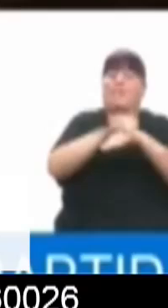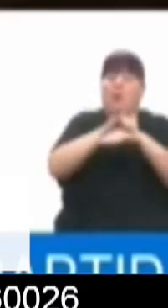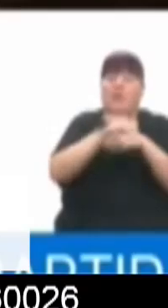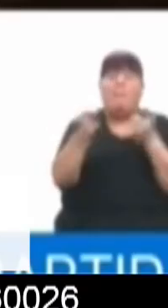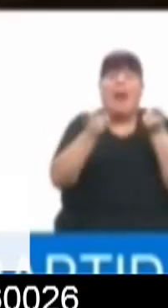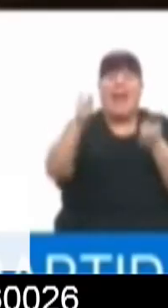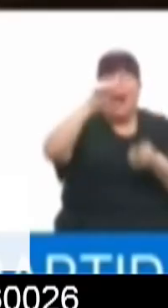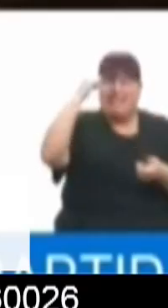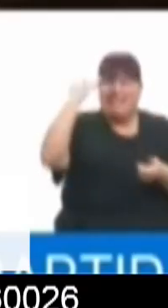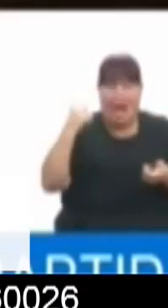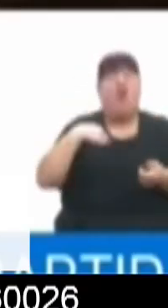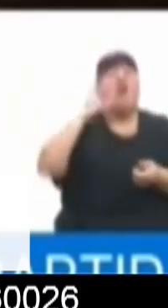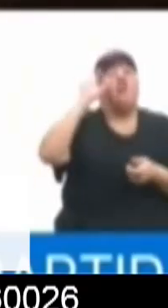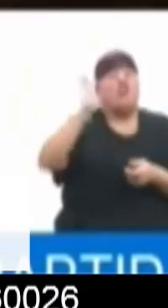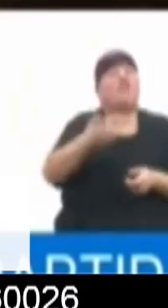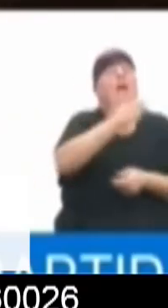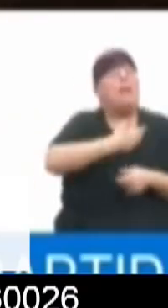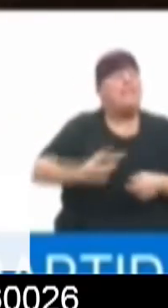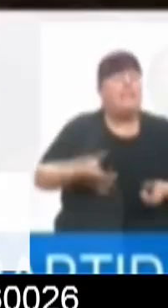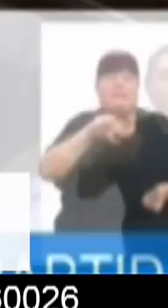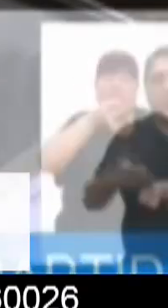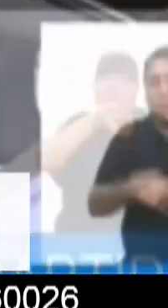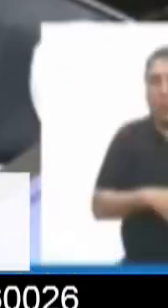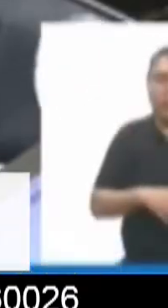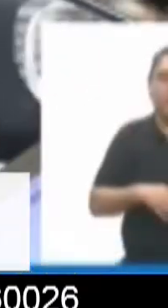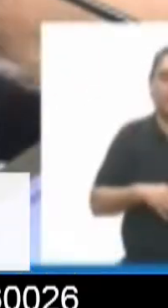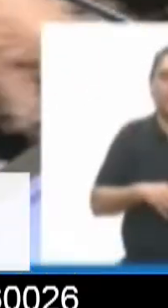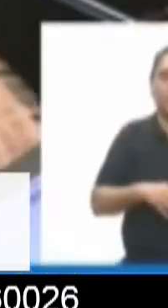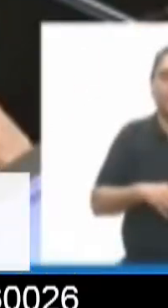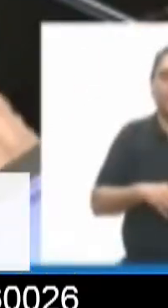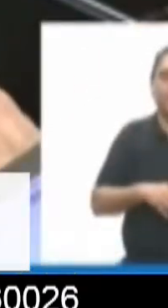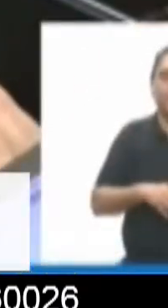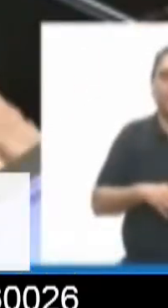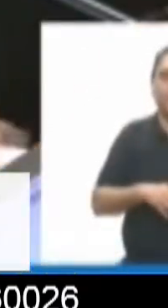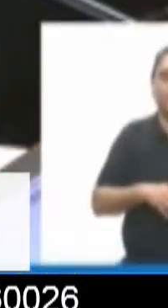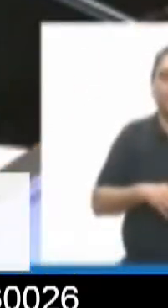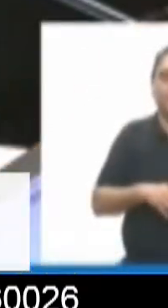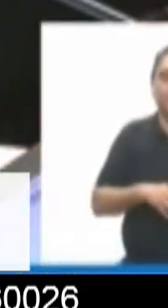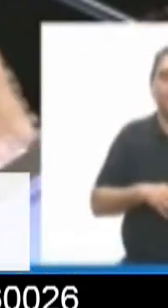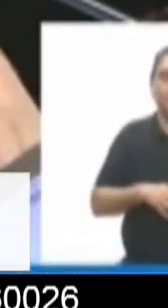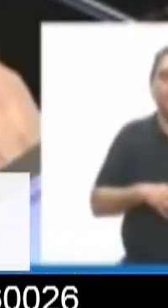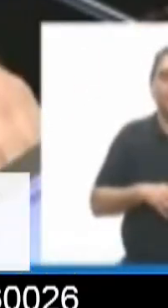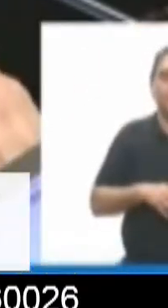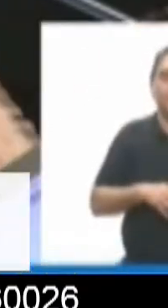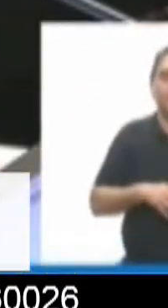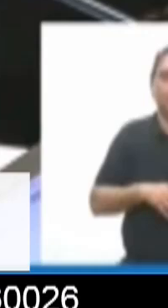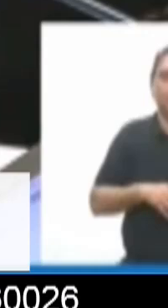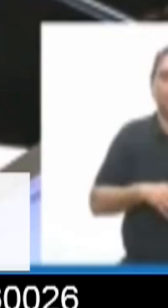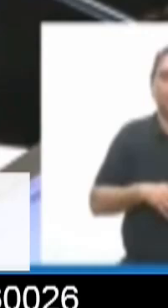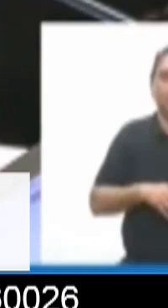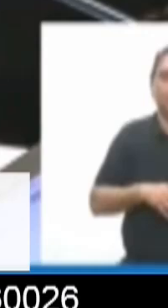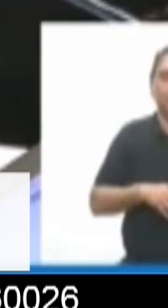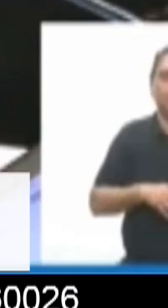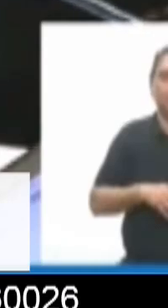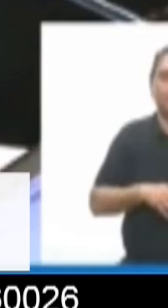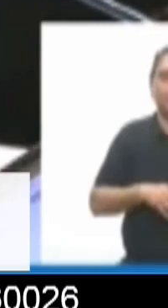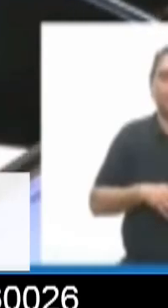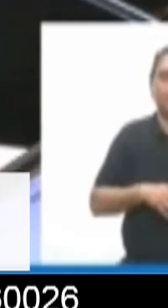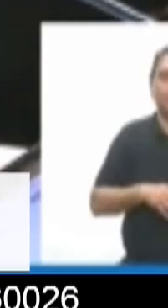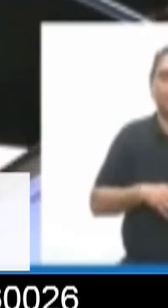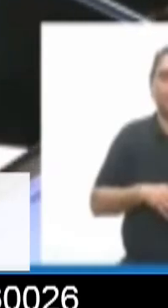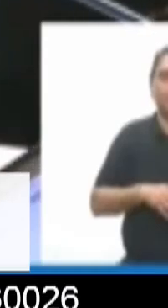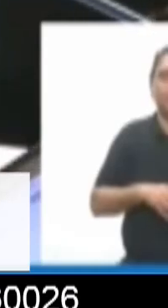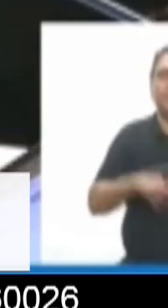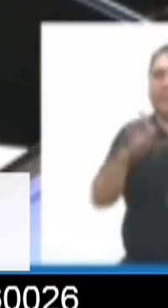durante 30 años, ¿no? Durante 30 años, además de estabilidad normativa y protección